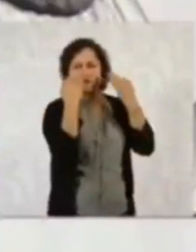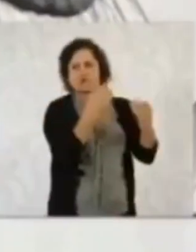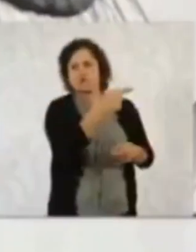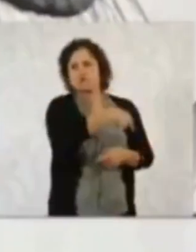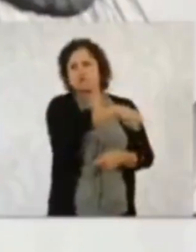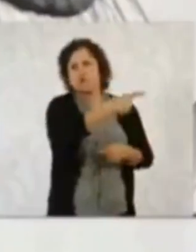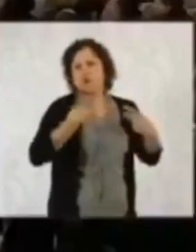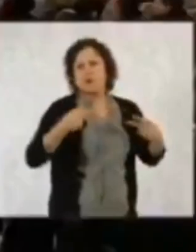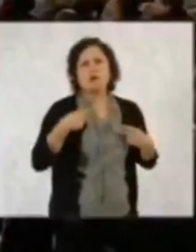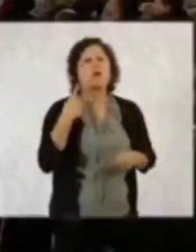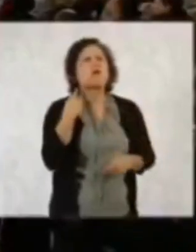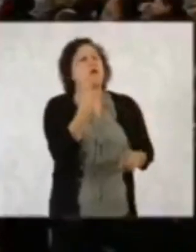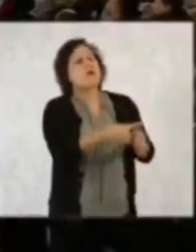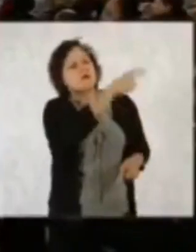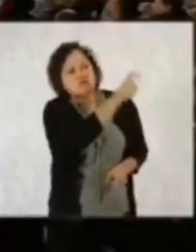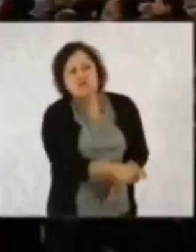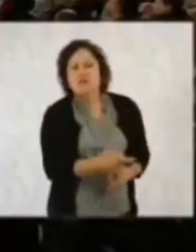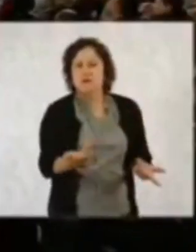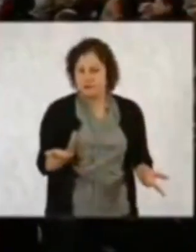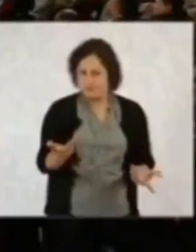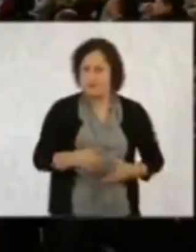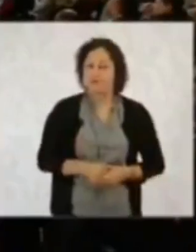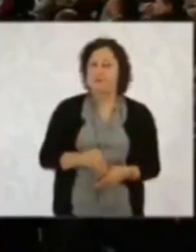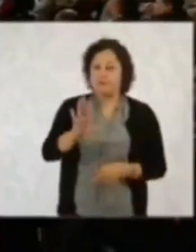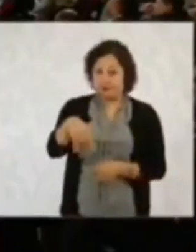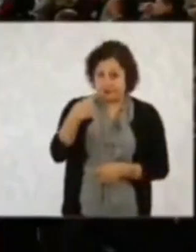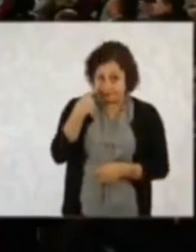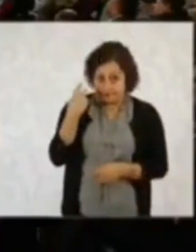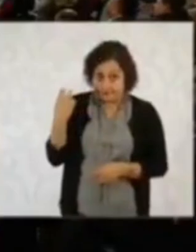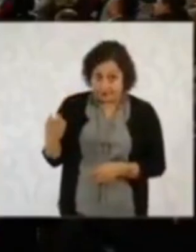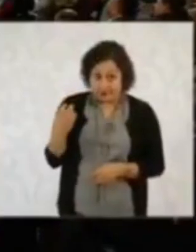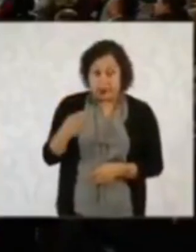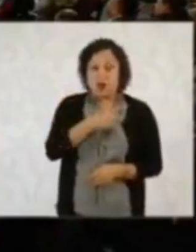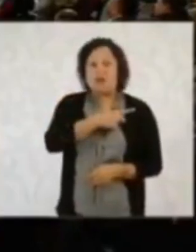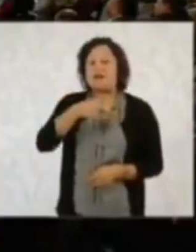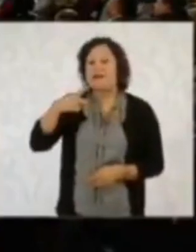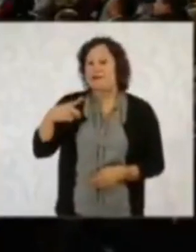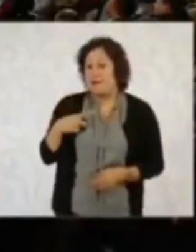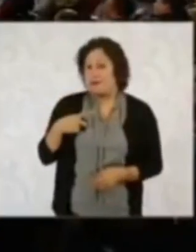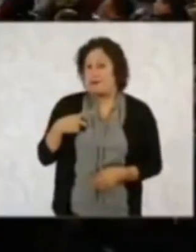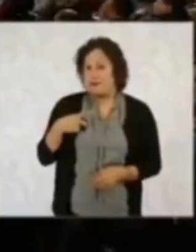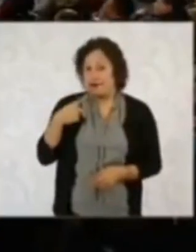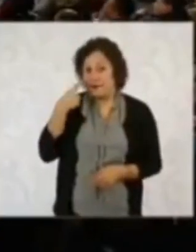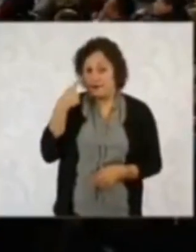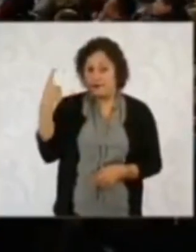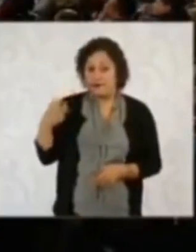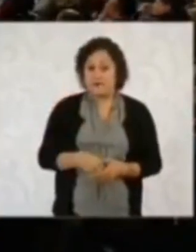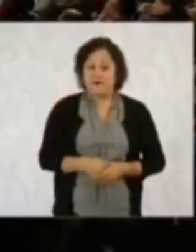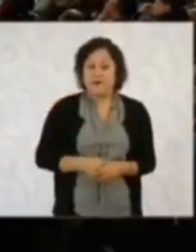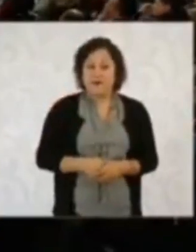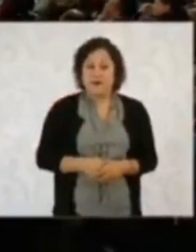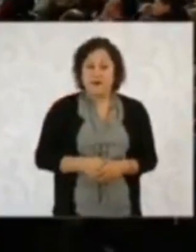quién representan, ¿no? Y recordar. Esta es la deuda. Fíjense, de